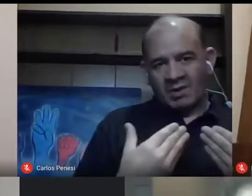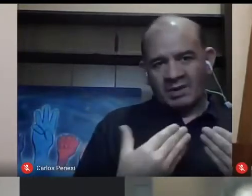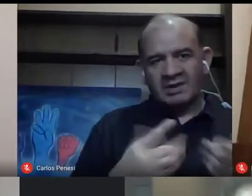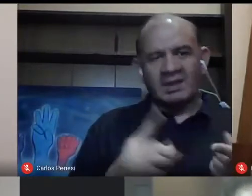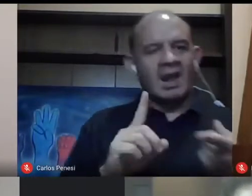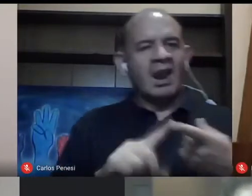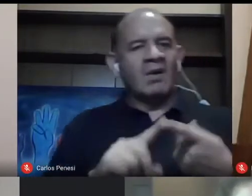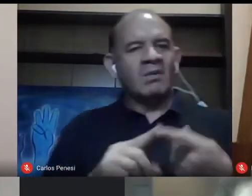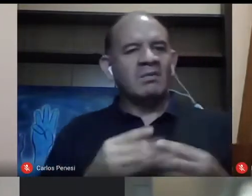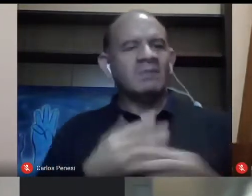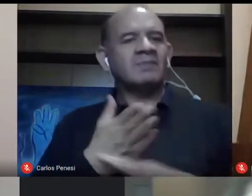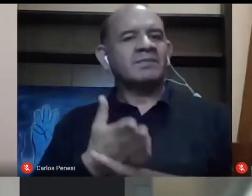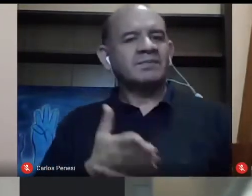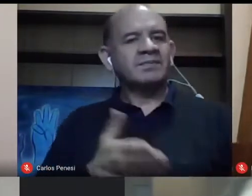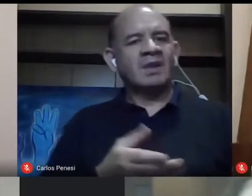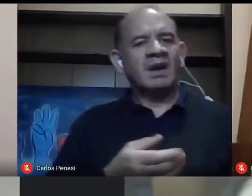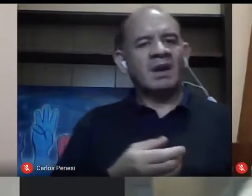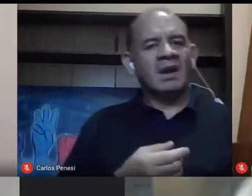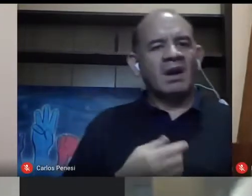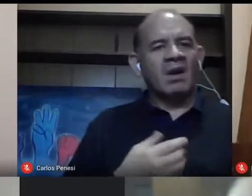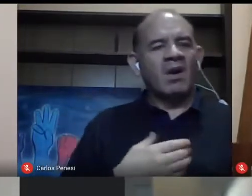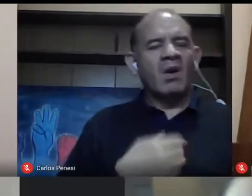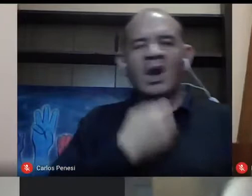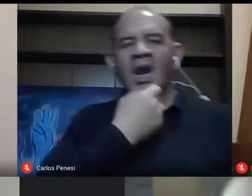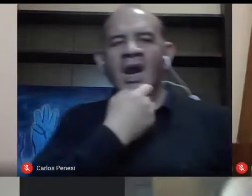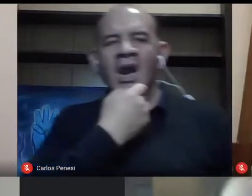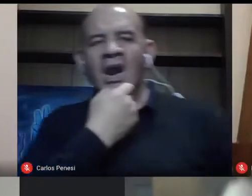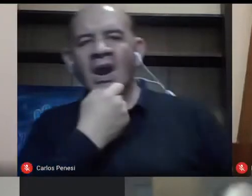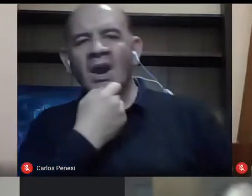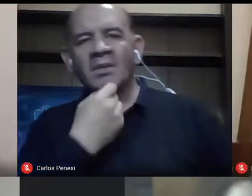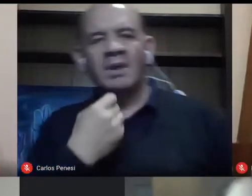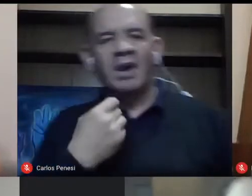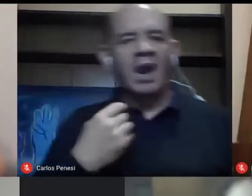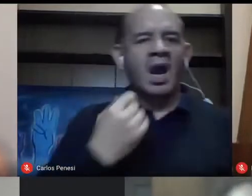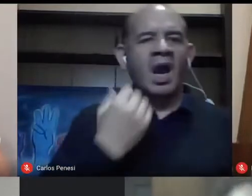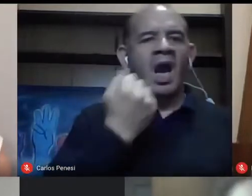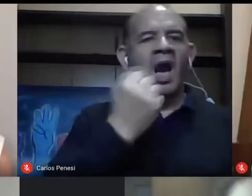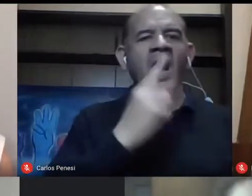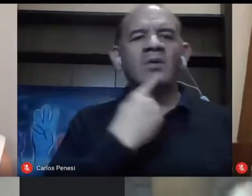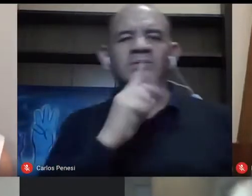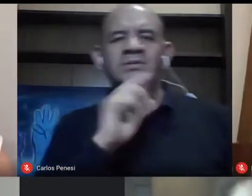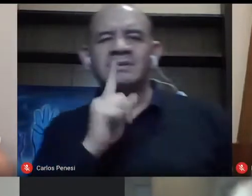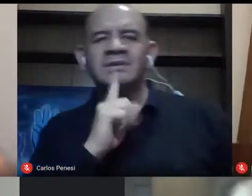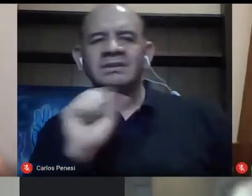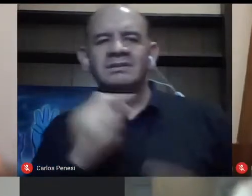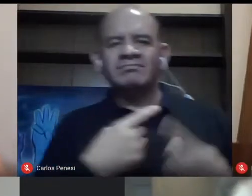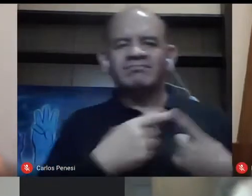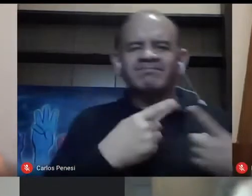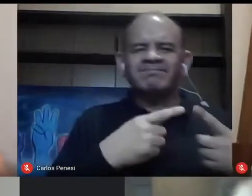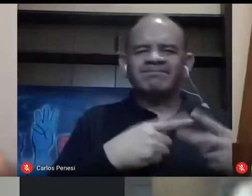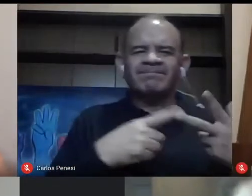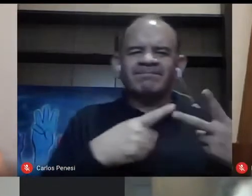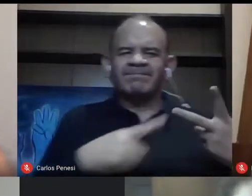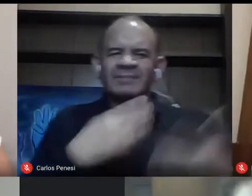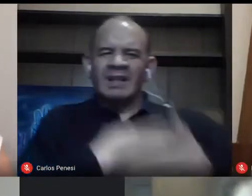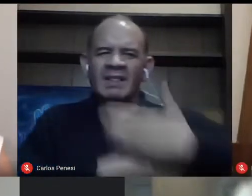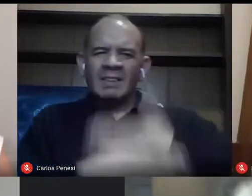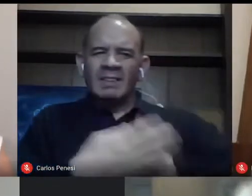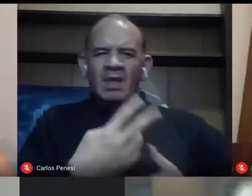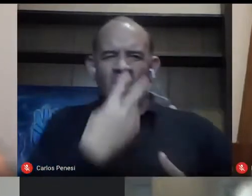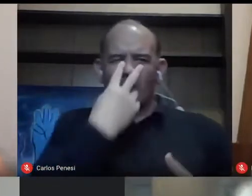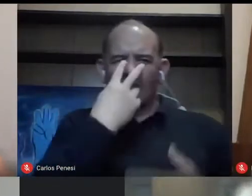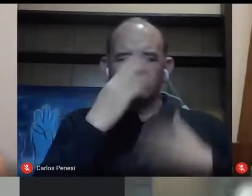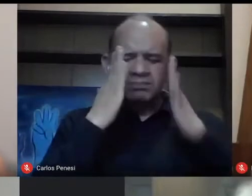las personas, por ejemplo, con trastorno de espectro autista, con dificultades de fijar la